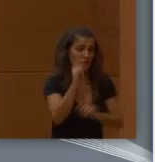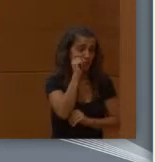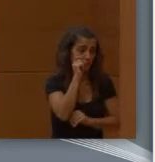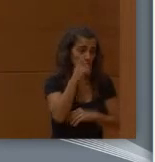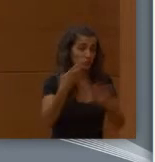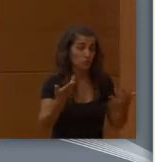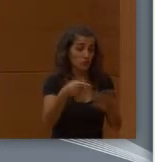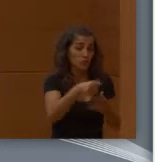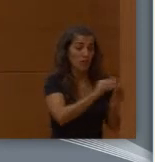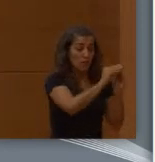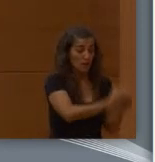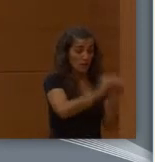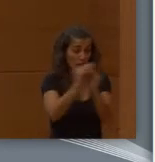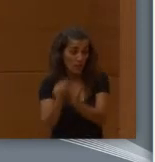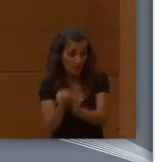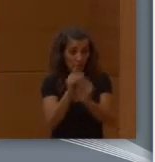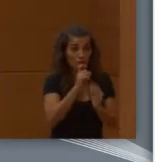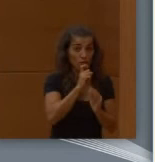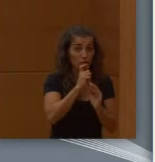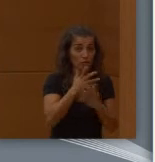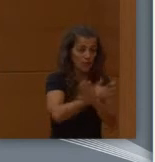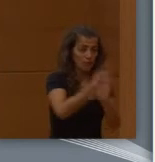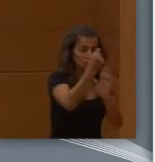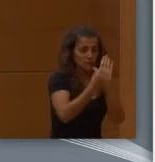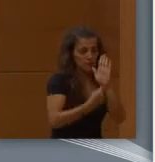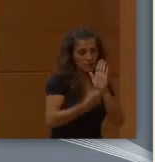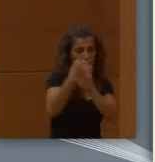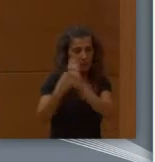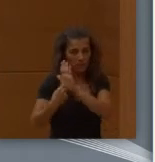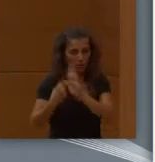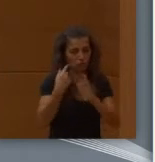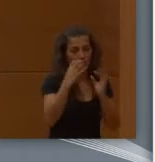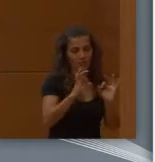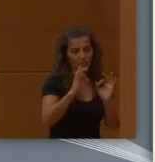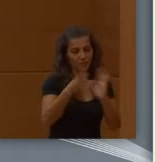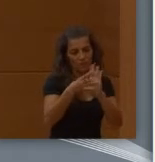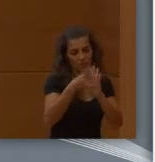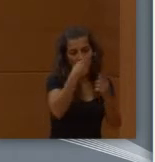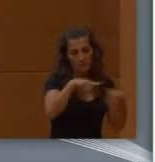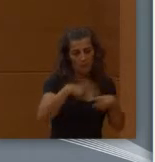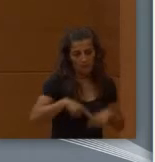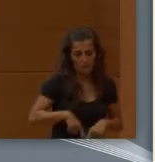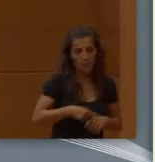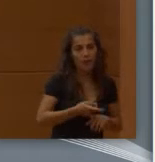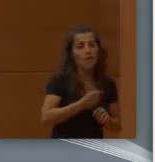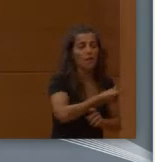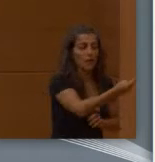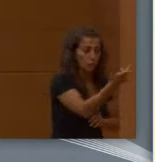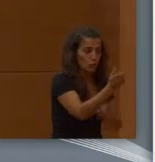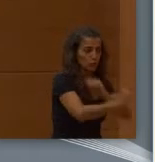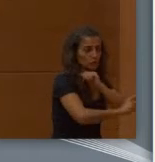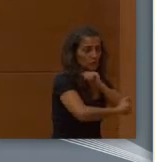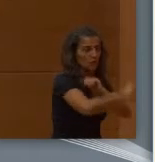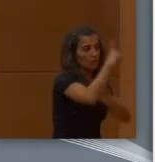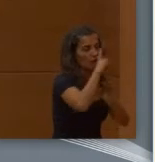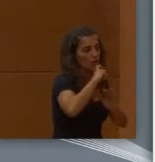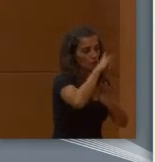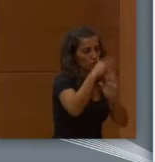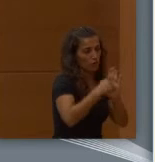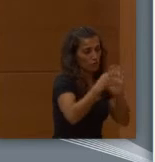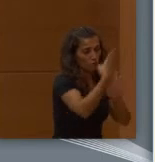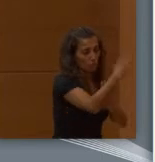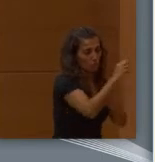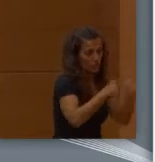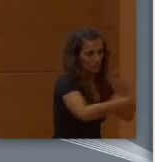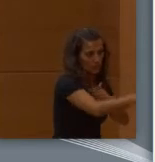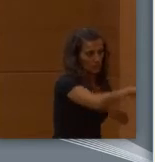hacerlas se utilizan distintos criterios de calidad, unos utilizados por la estrategia de 2020 europea,